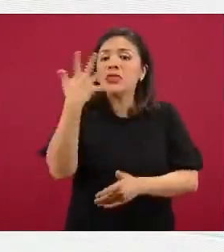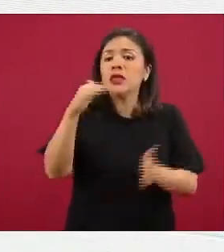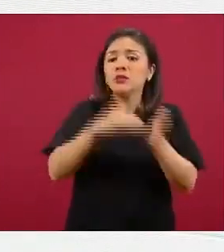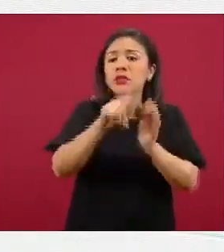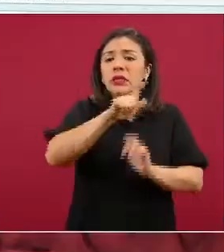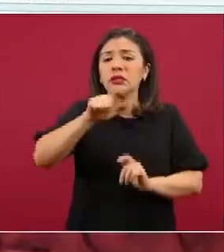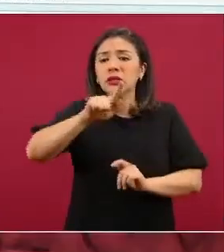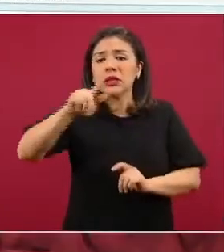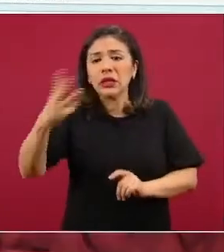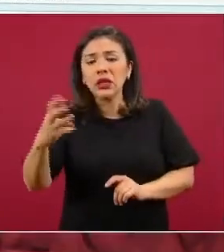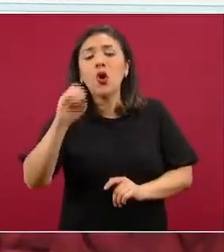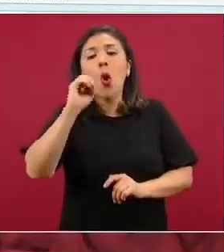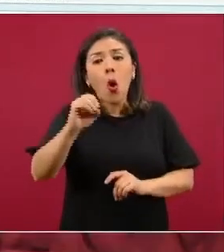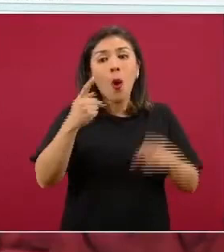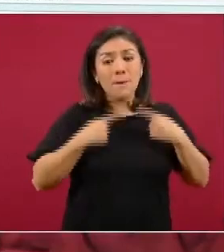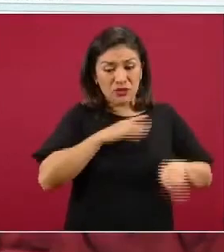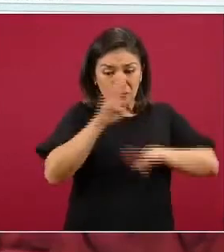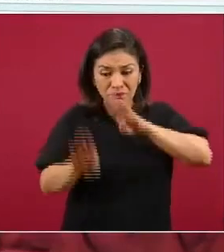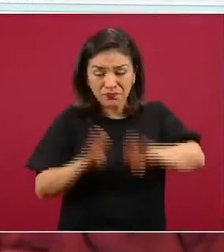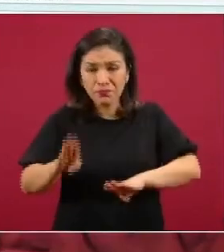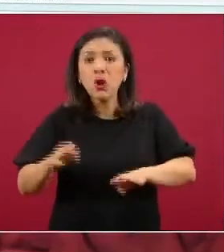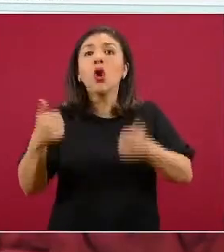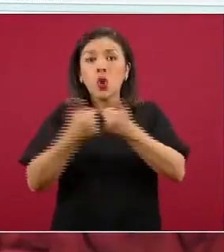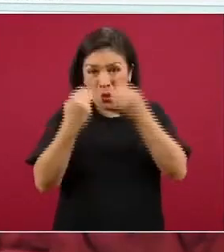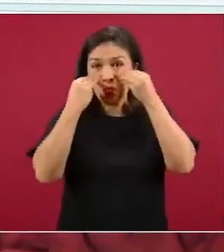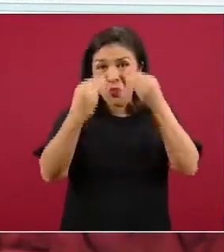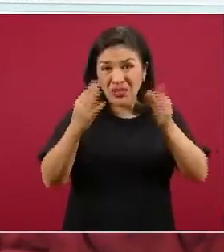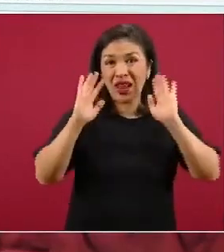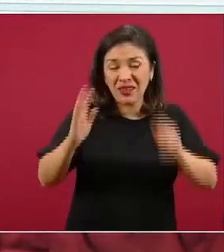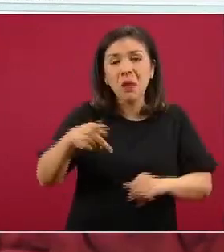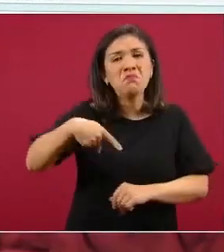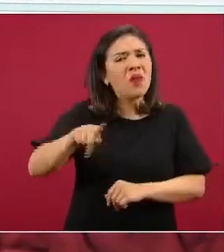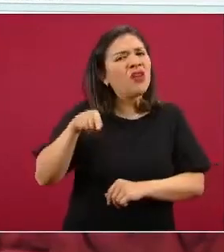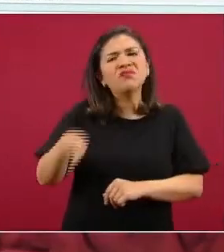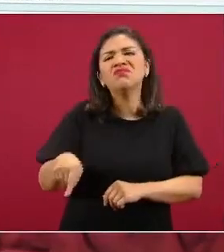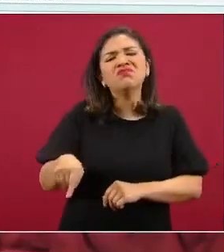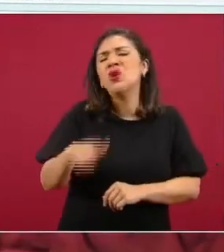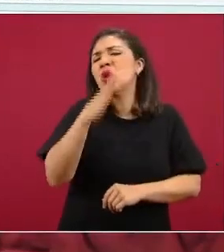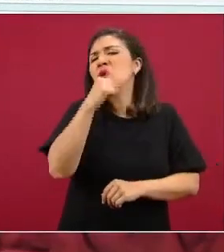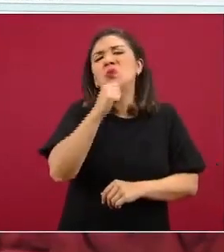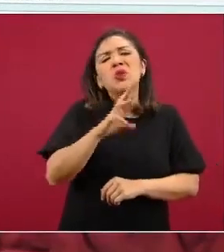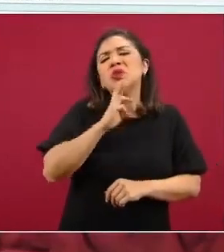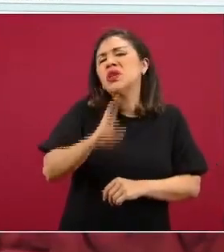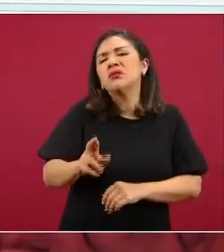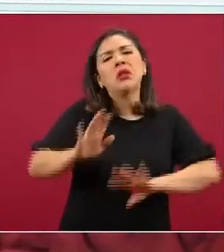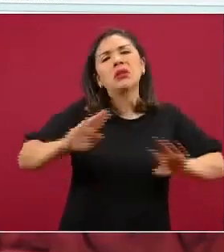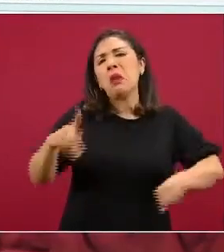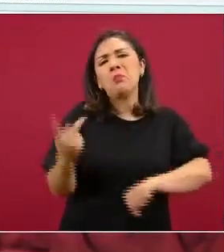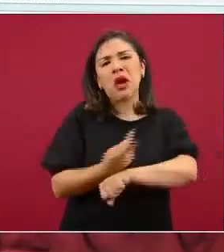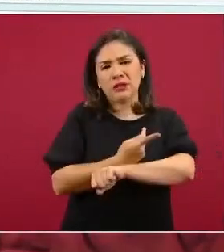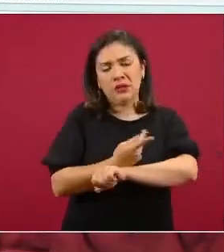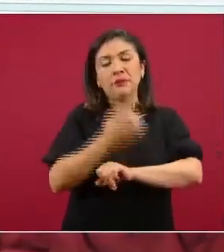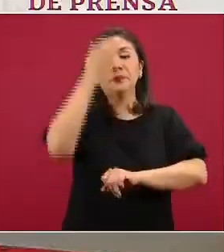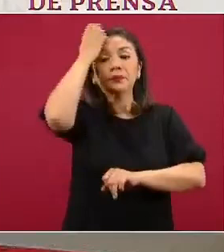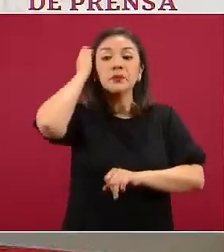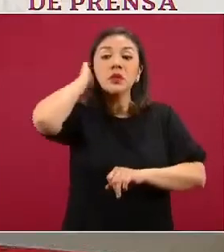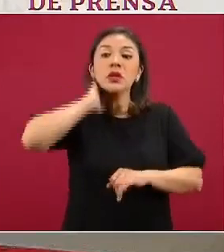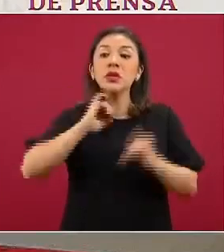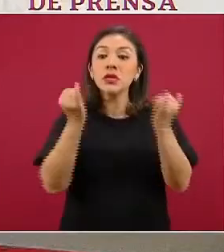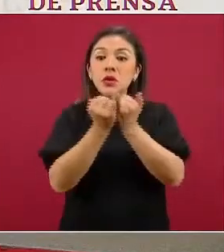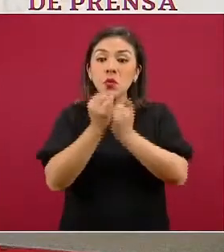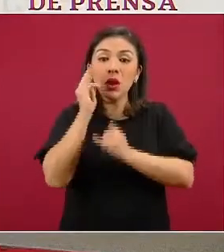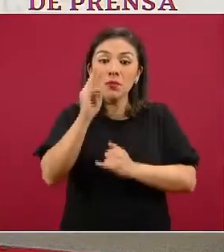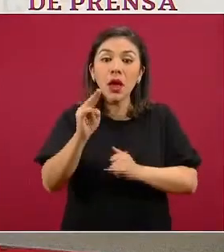10.773, o defunciones que sí tuvieron muestra, pero que ya las consideramos como que no tienen posibilidad de resultados. También marcamos